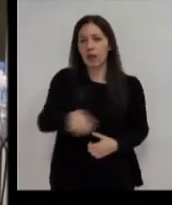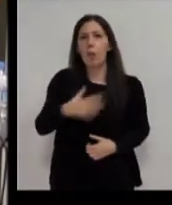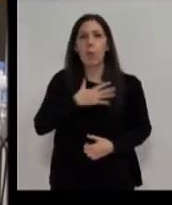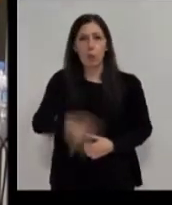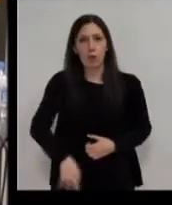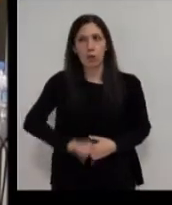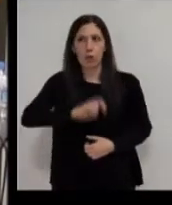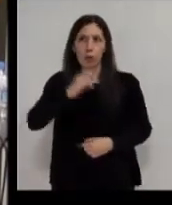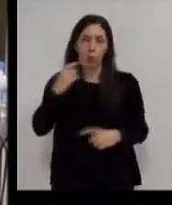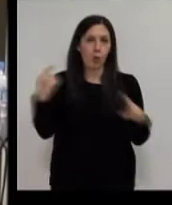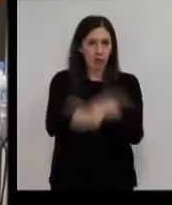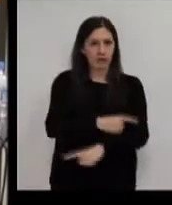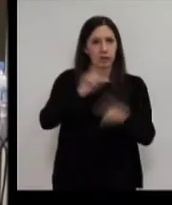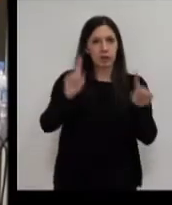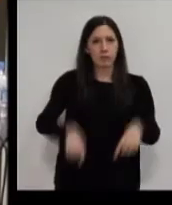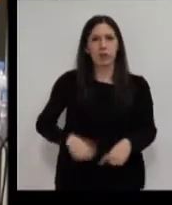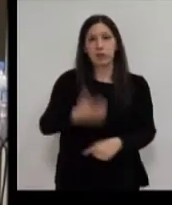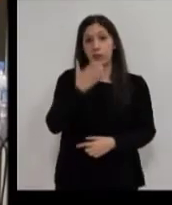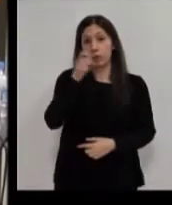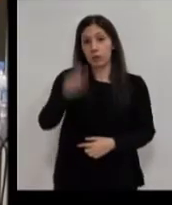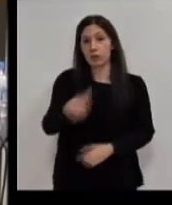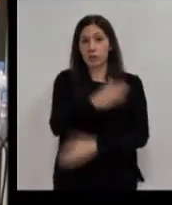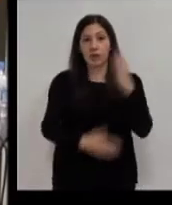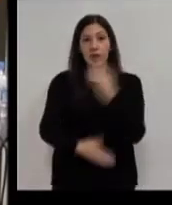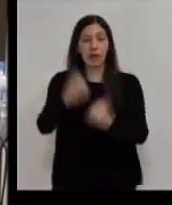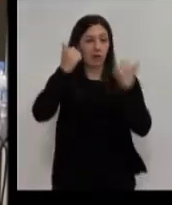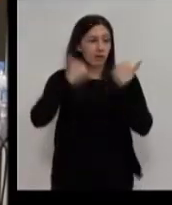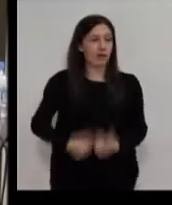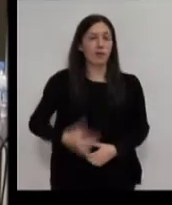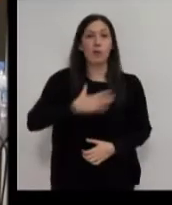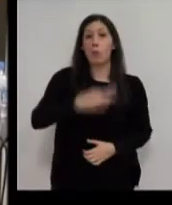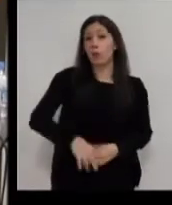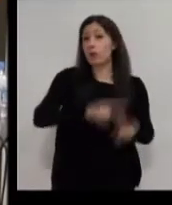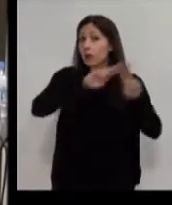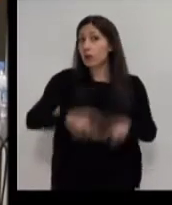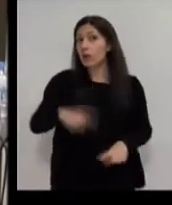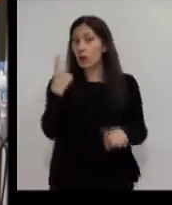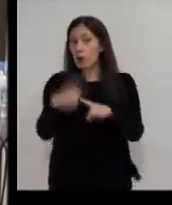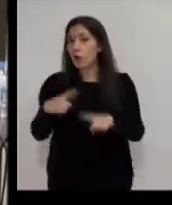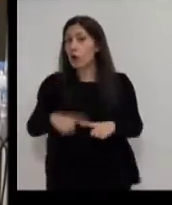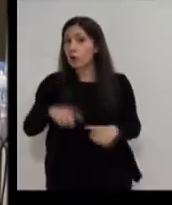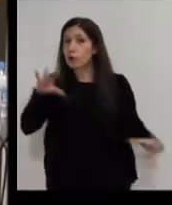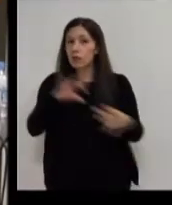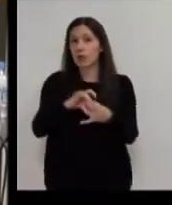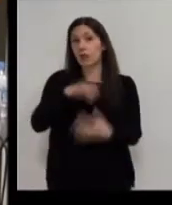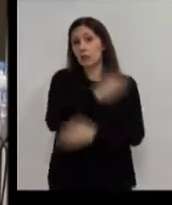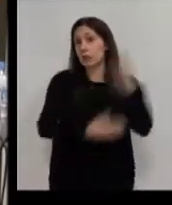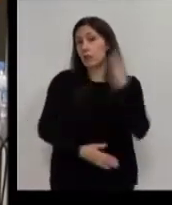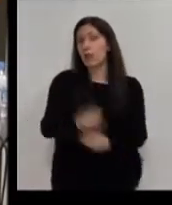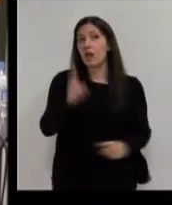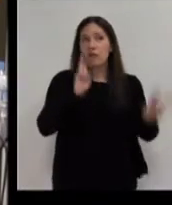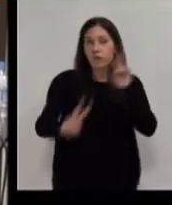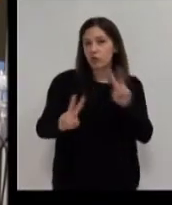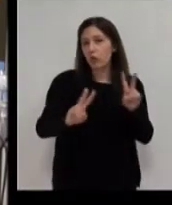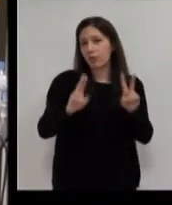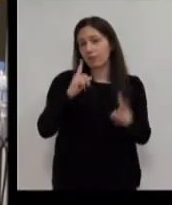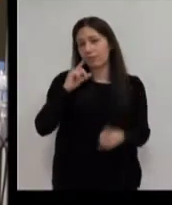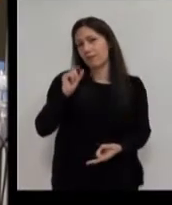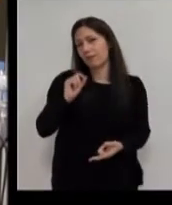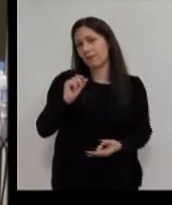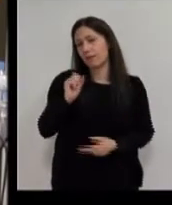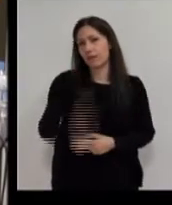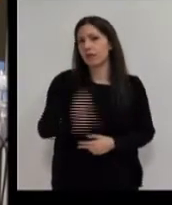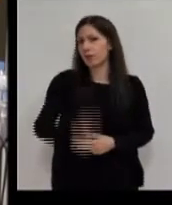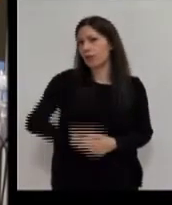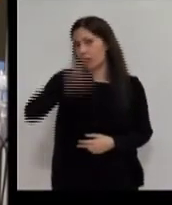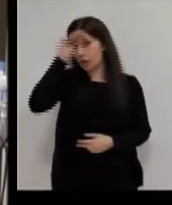física podría deambular por la habitación, o al revés, si una persona con discapacidad física se pone a analizar las cosas que tiene en cuenta una discapacidad